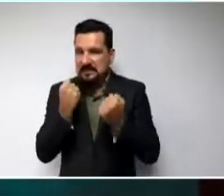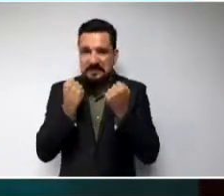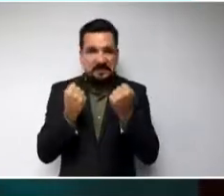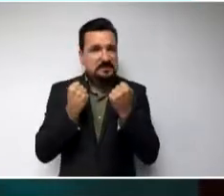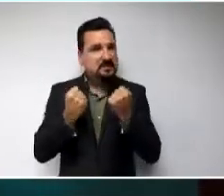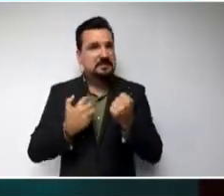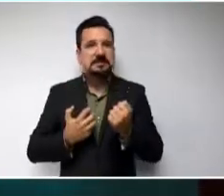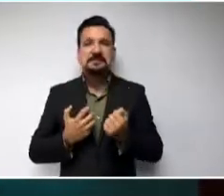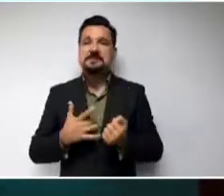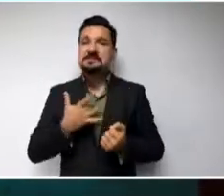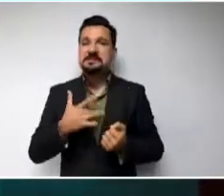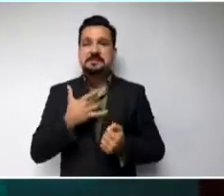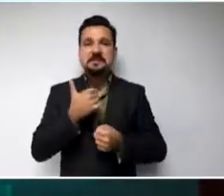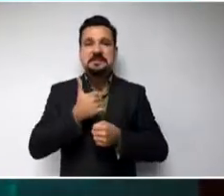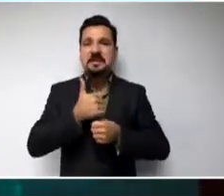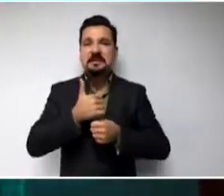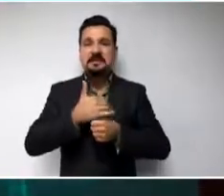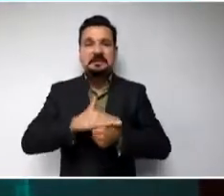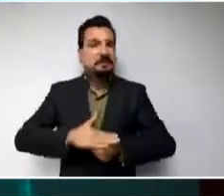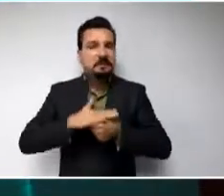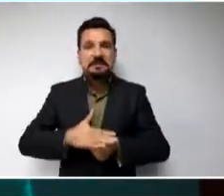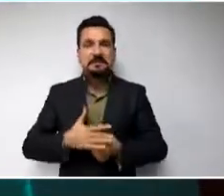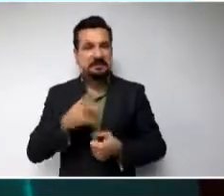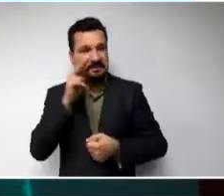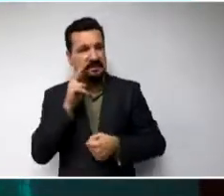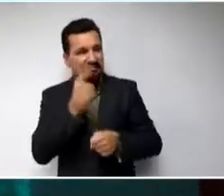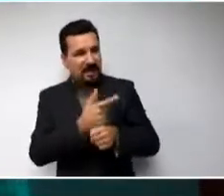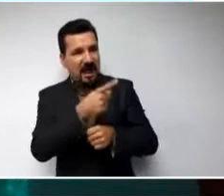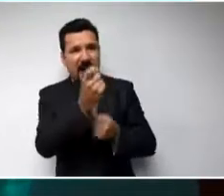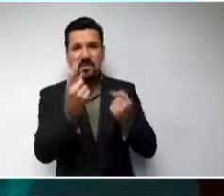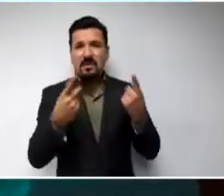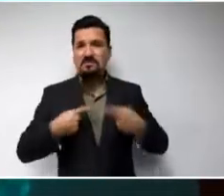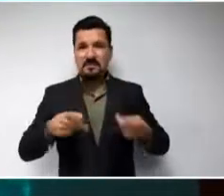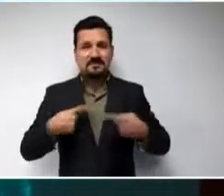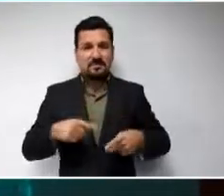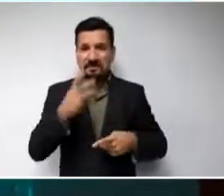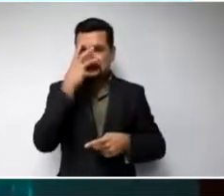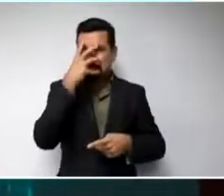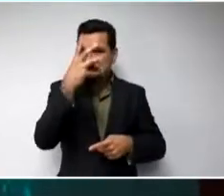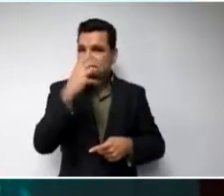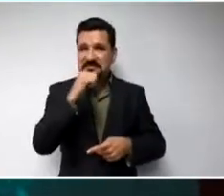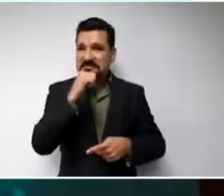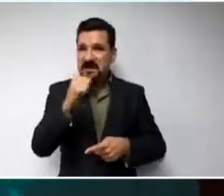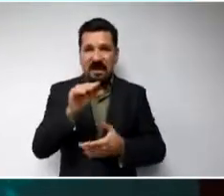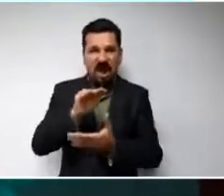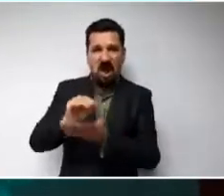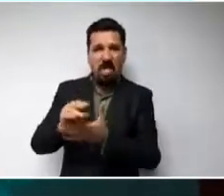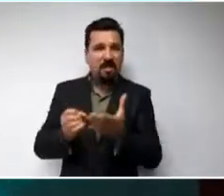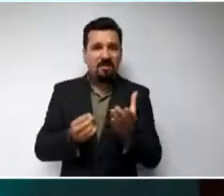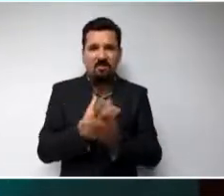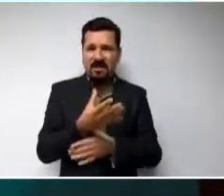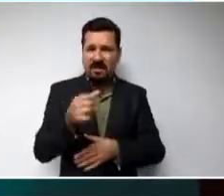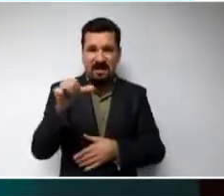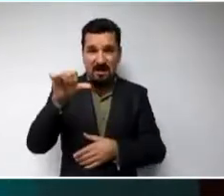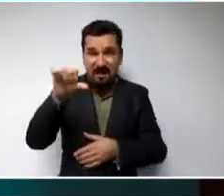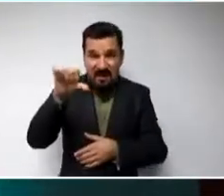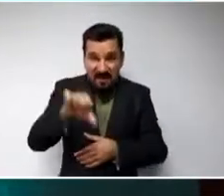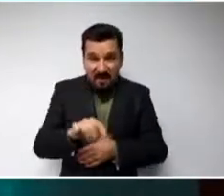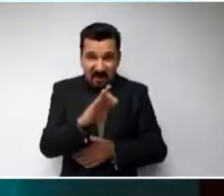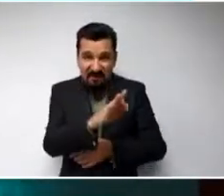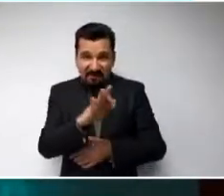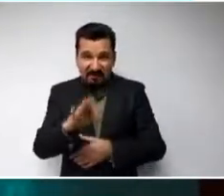angustia ver a quienes no se han tomado en serio esto justo ahora que el coronavirus